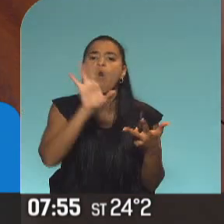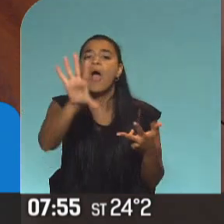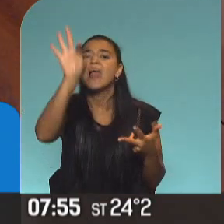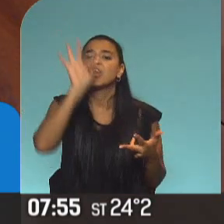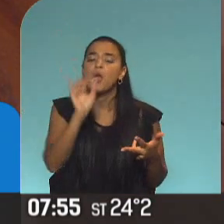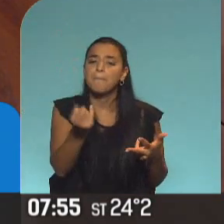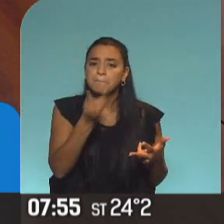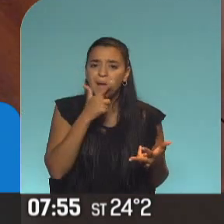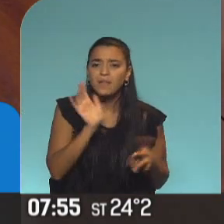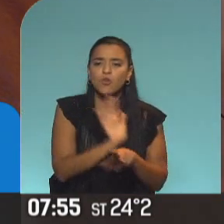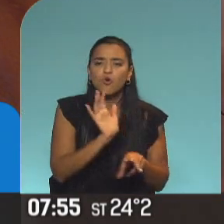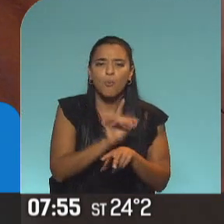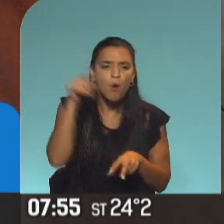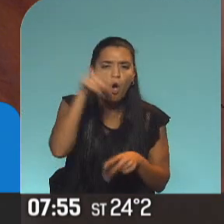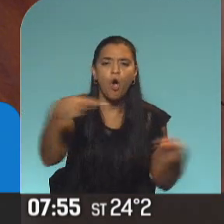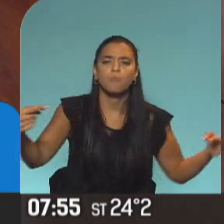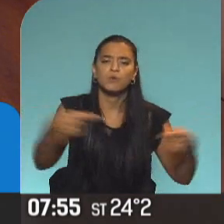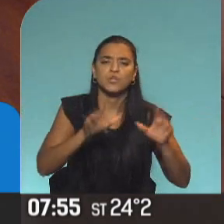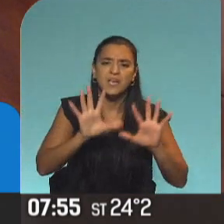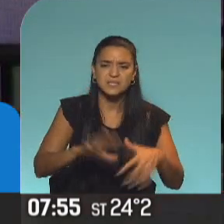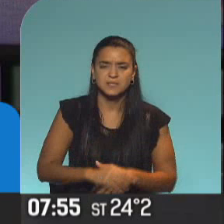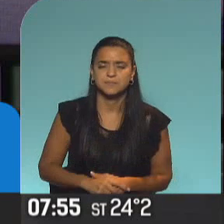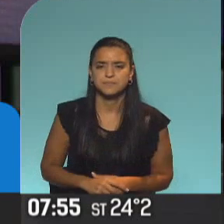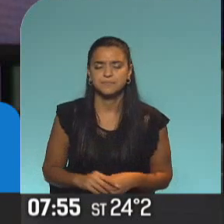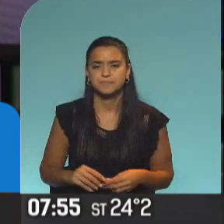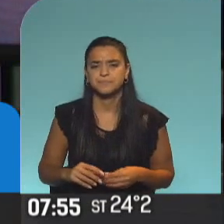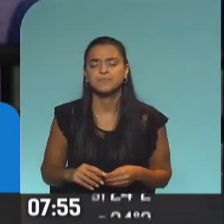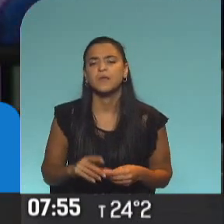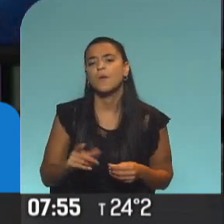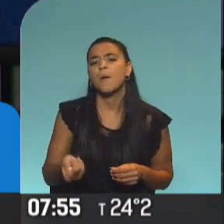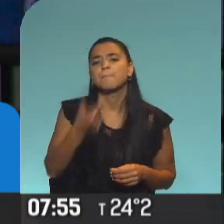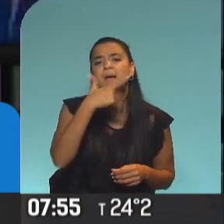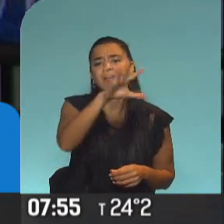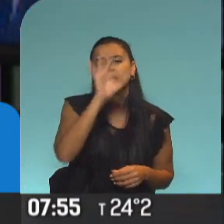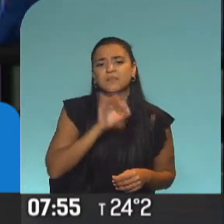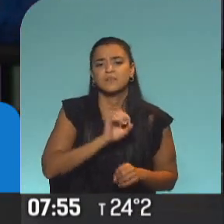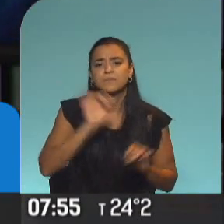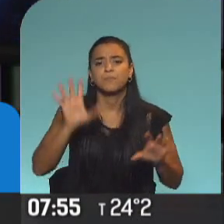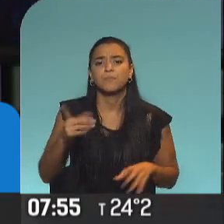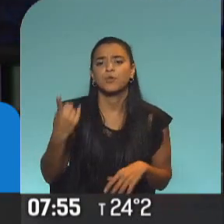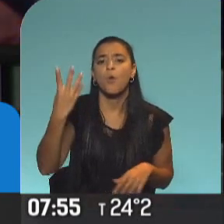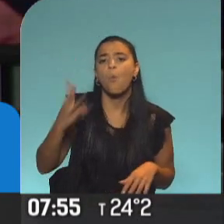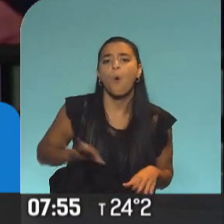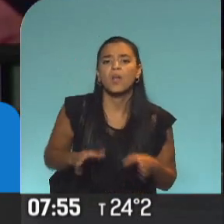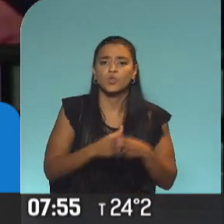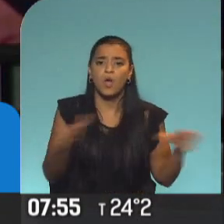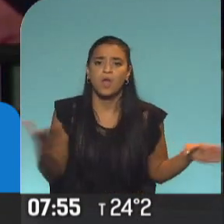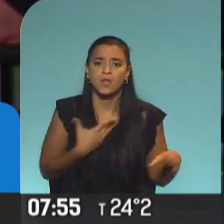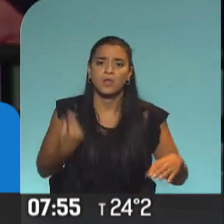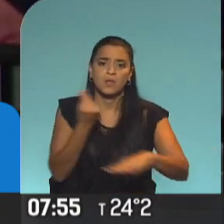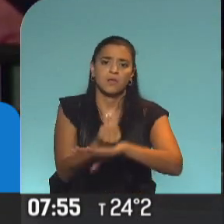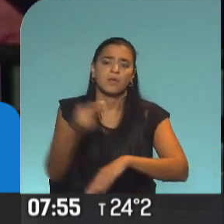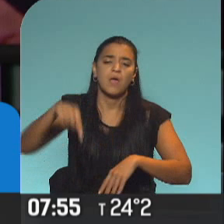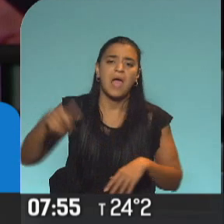Macri finalmente como el gran opositor con su discurso, presidente? Bueno, Macri se elige solo porque gobernó 4 años. Digamos que evitar la figura de